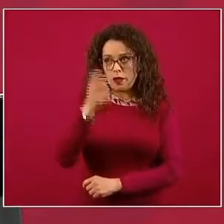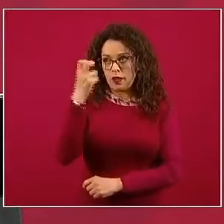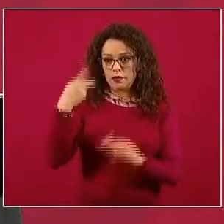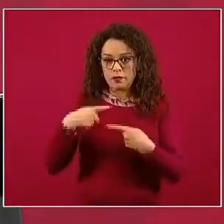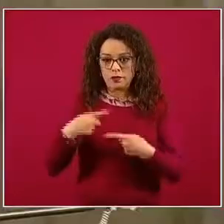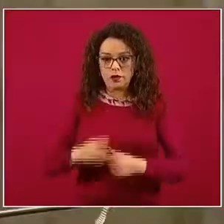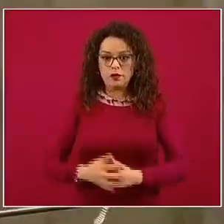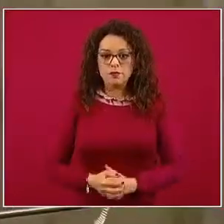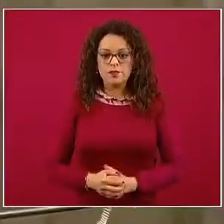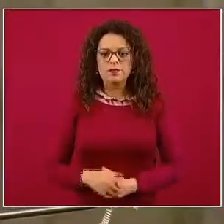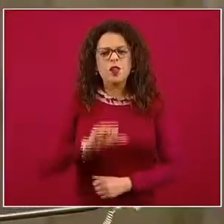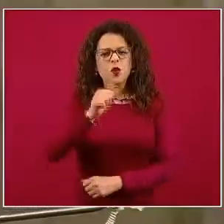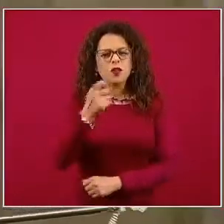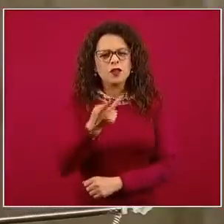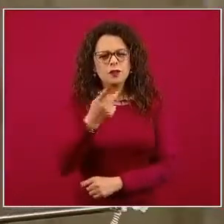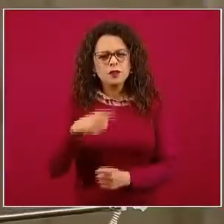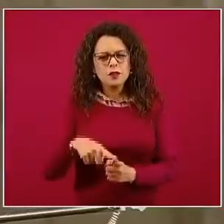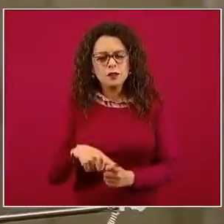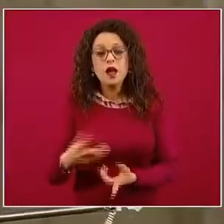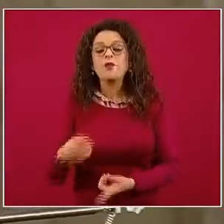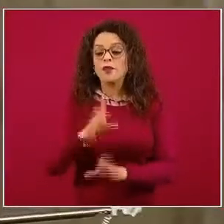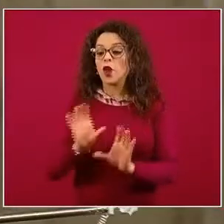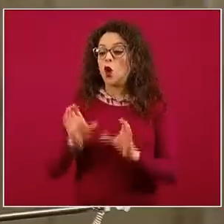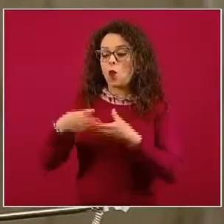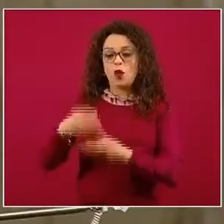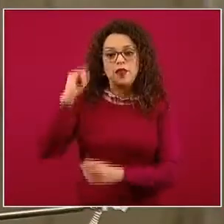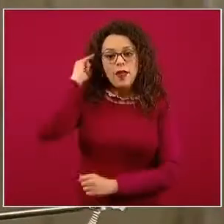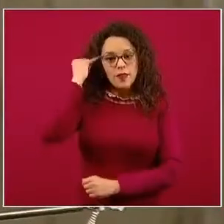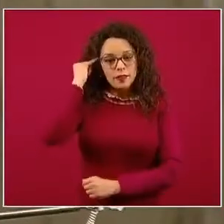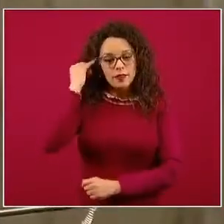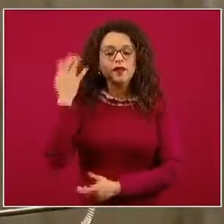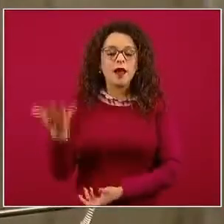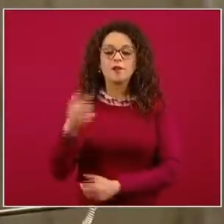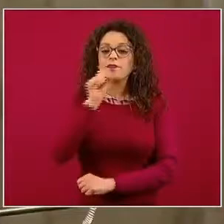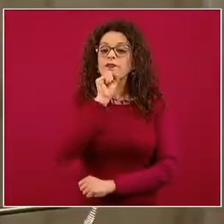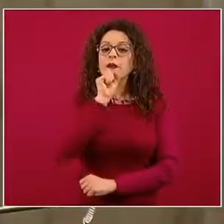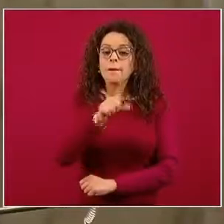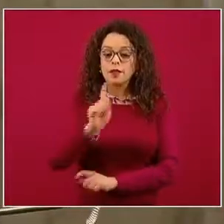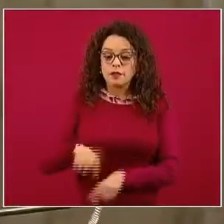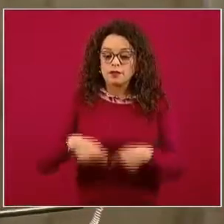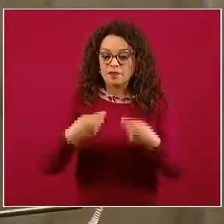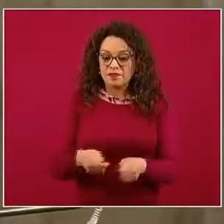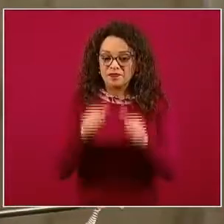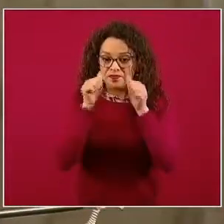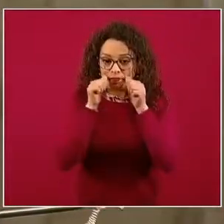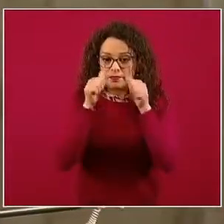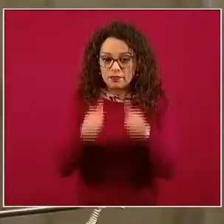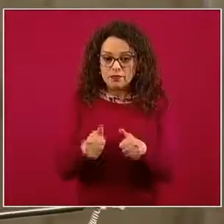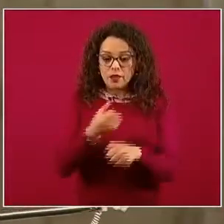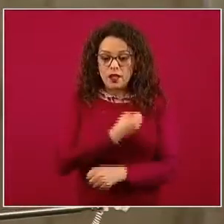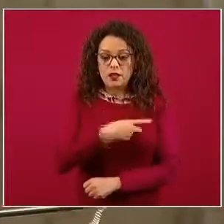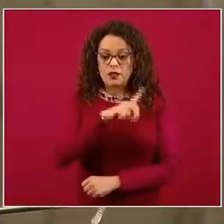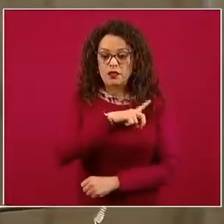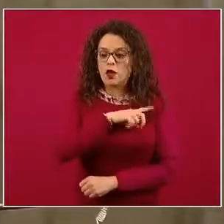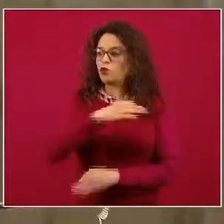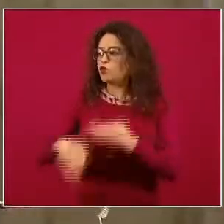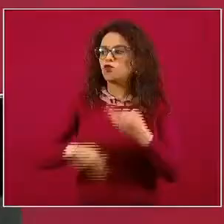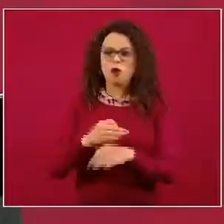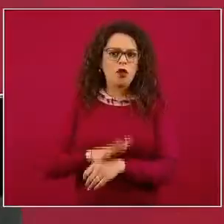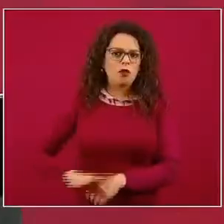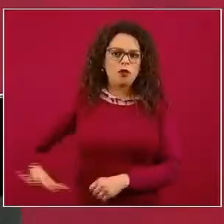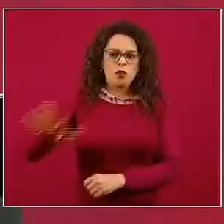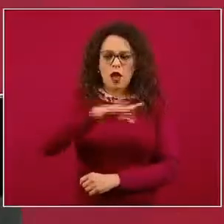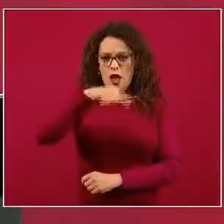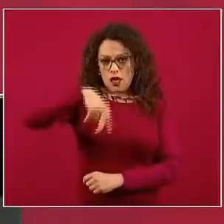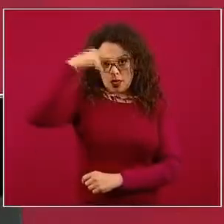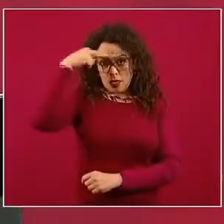¿Otra pregunta? Sí, de las comunidades indígenas. Comunidades indígenas. Al igual que la atención de salud en general, en